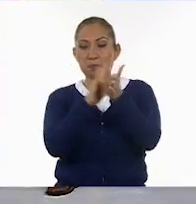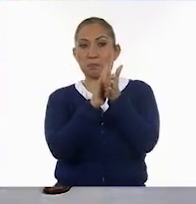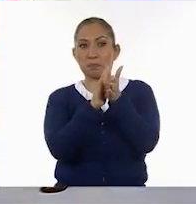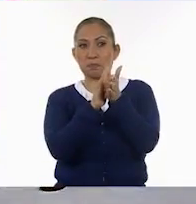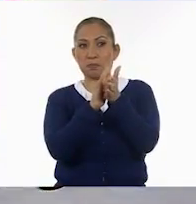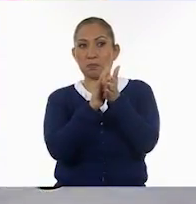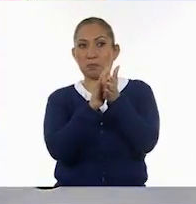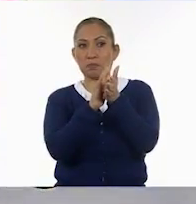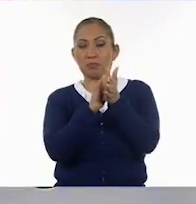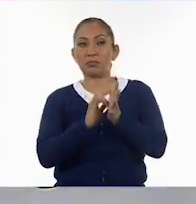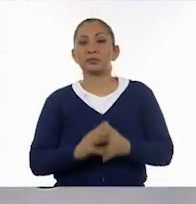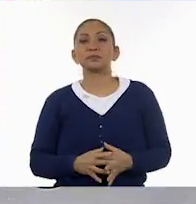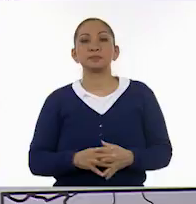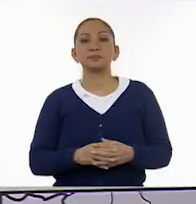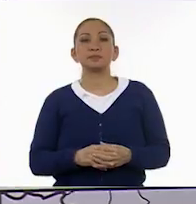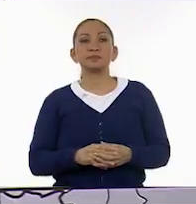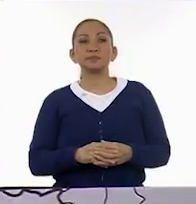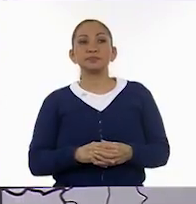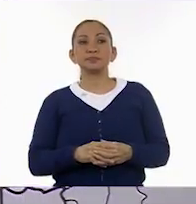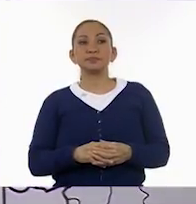esta etiquetita aquí.